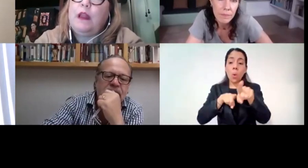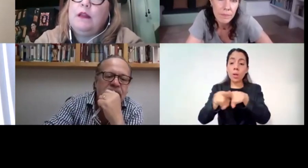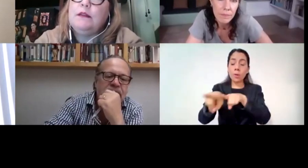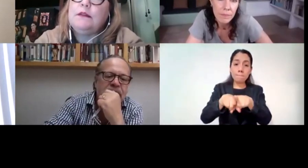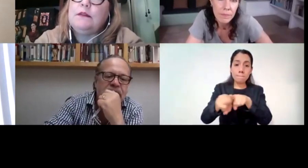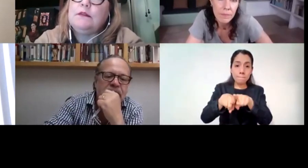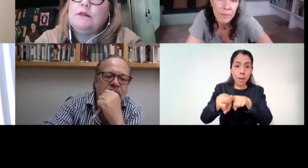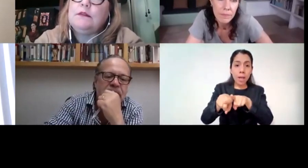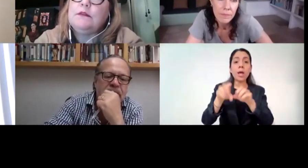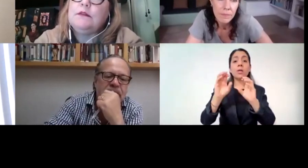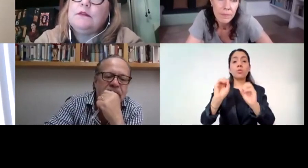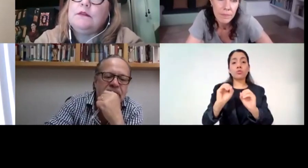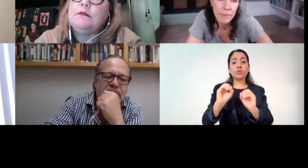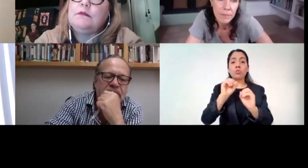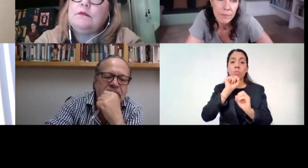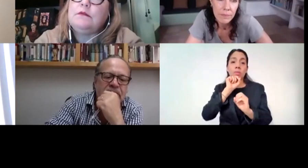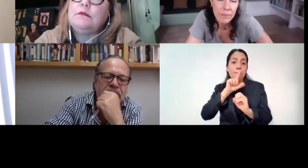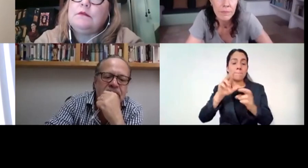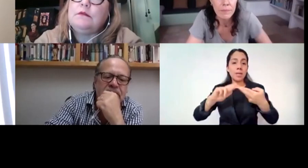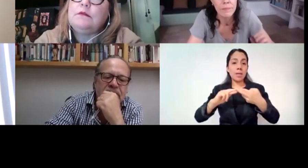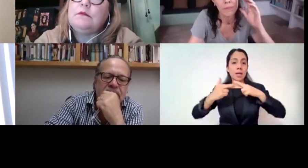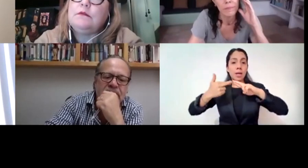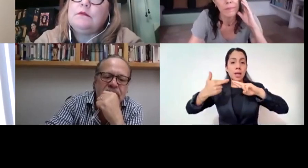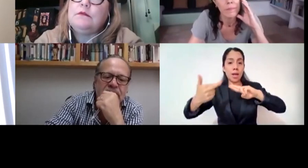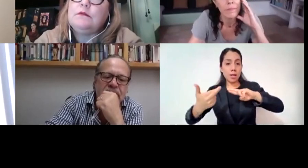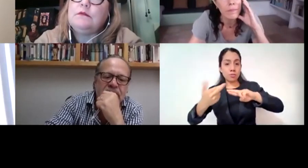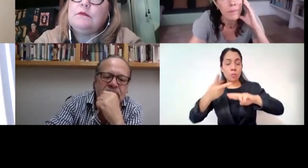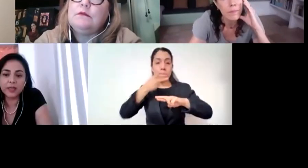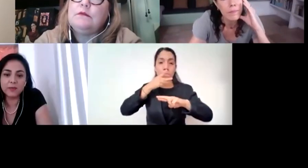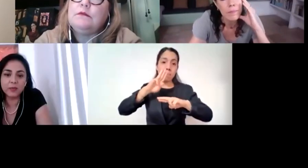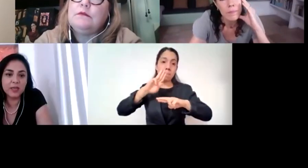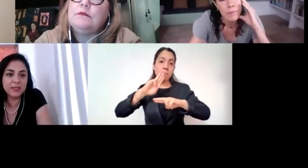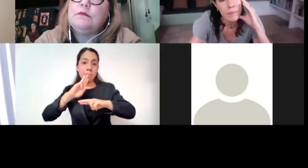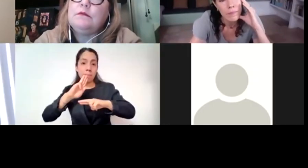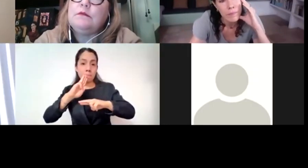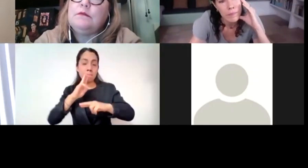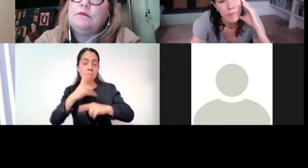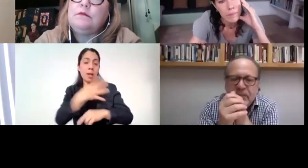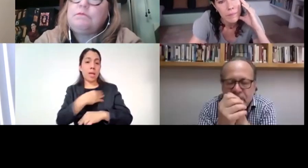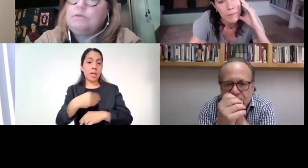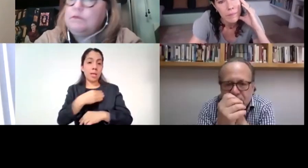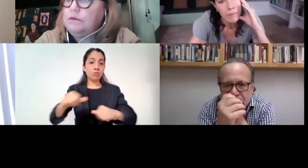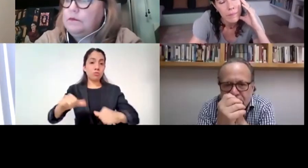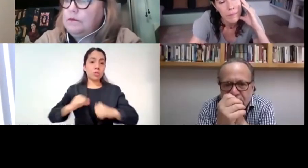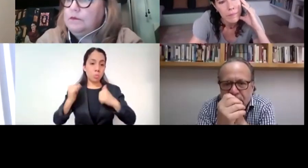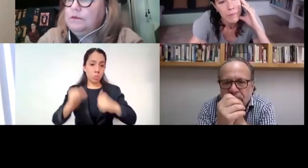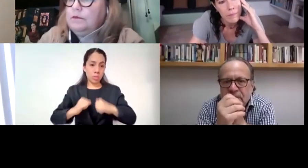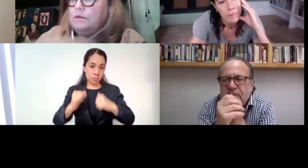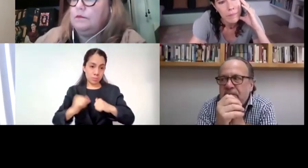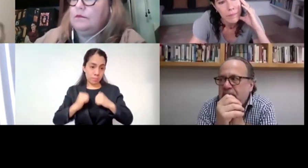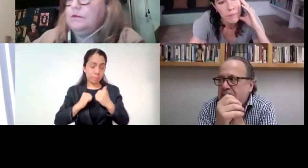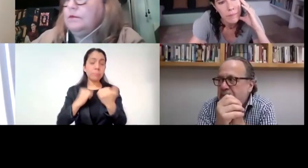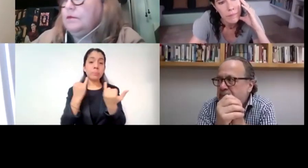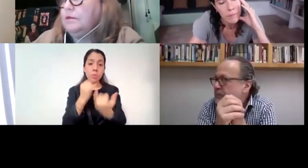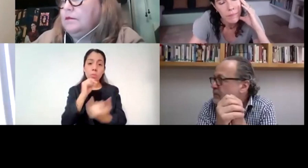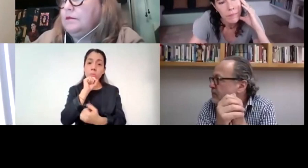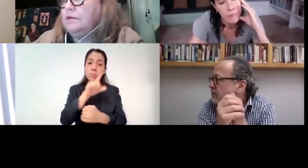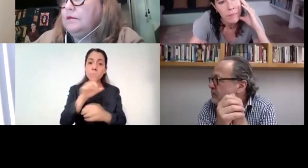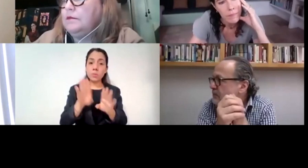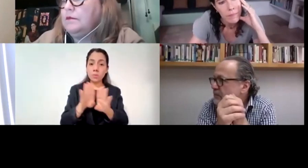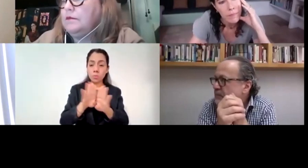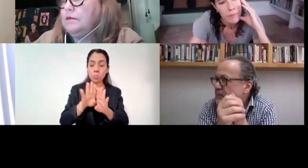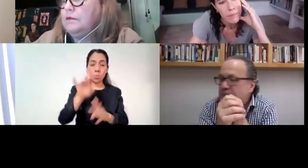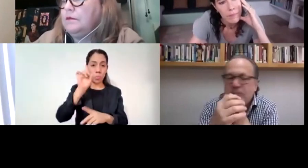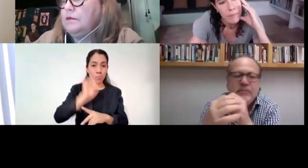he tenido la oportunidad de enfocarme a trabajo con mujeres en violencia en este tiempo en donde la situación ha sido muy